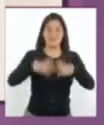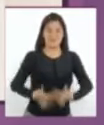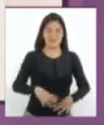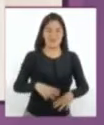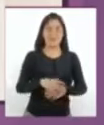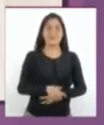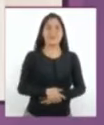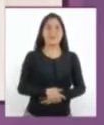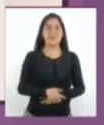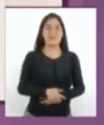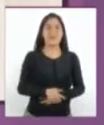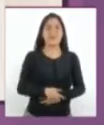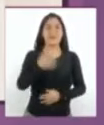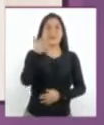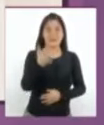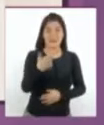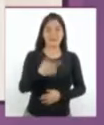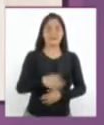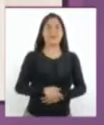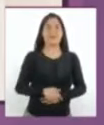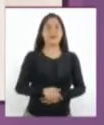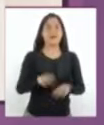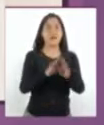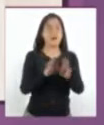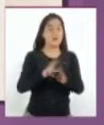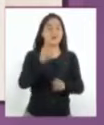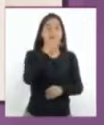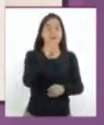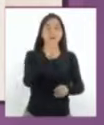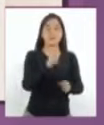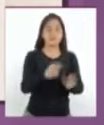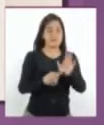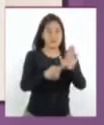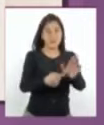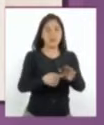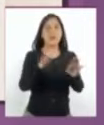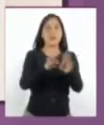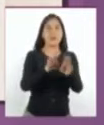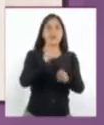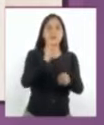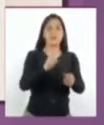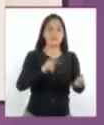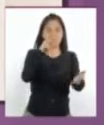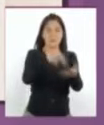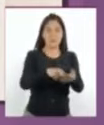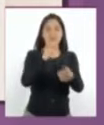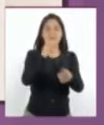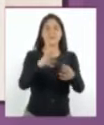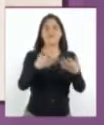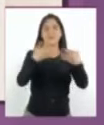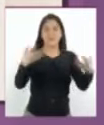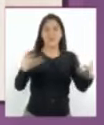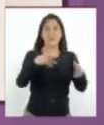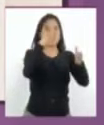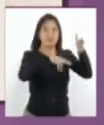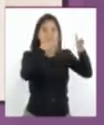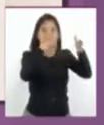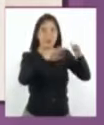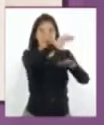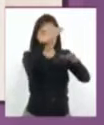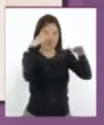vestimenta. 7. Dejaron como evidencia de su paso por la tierra pinturas rupestres que